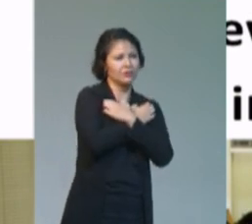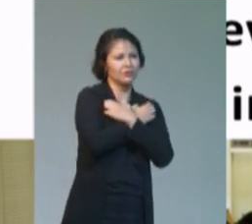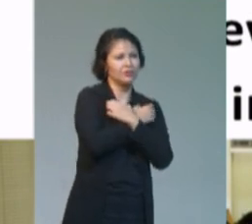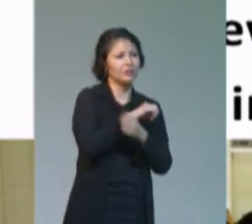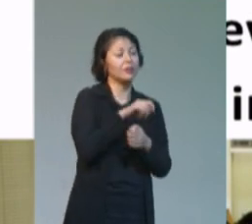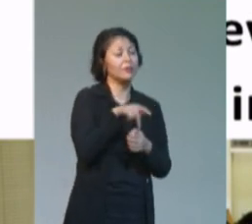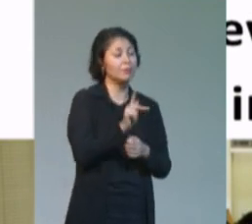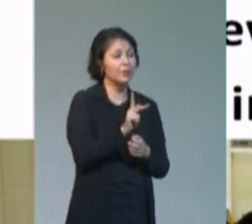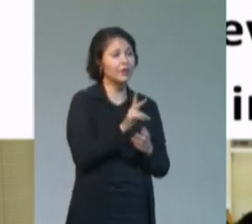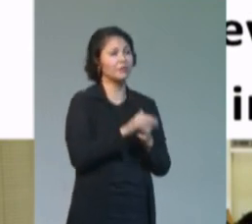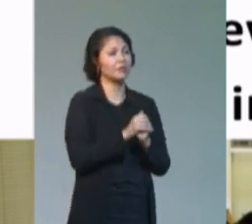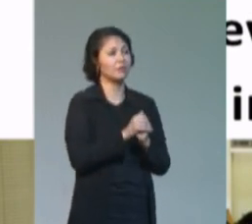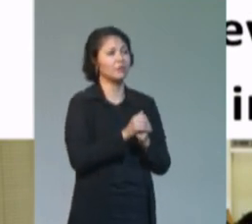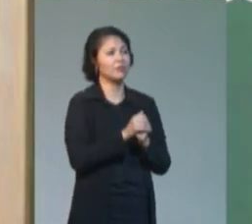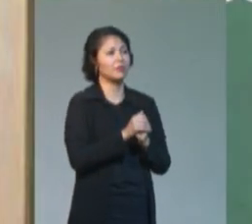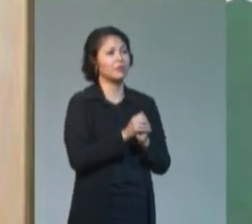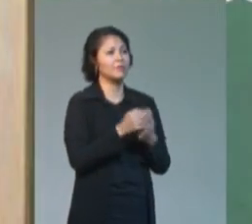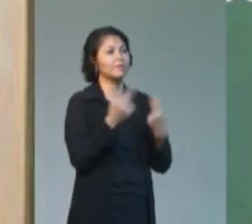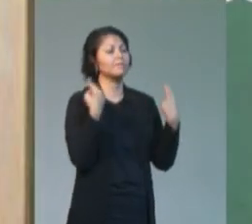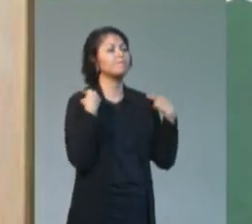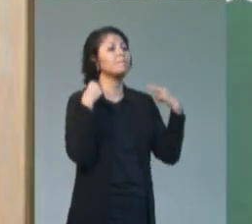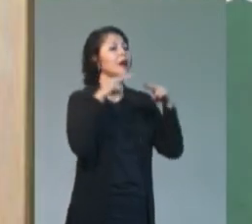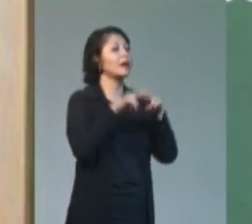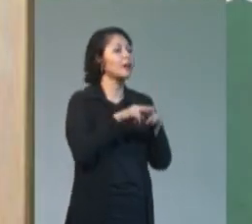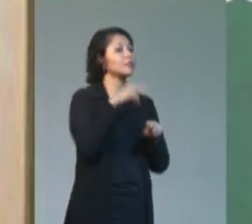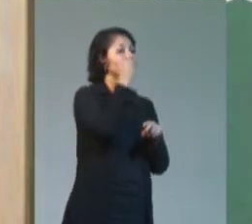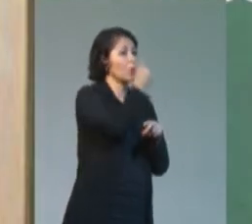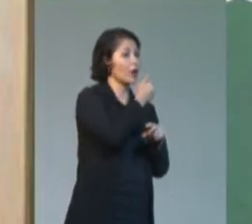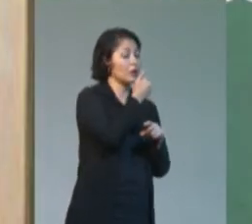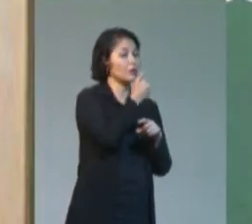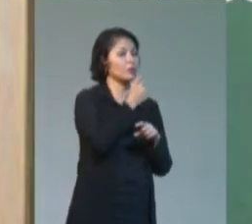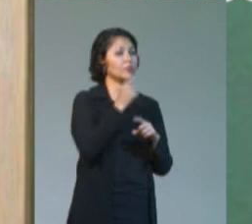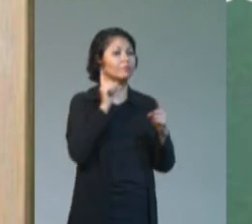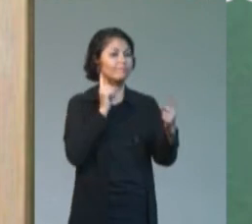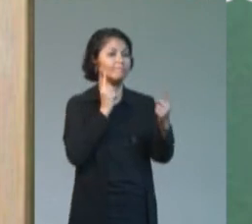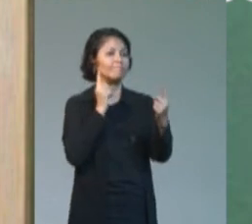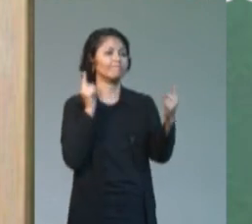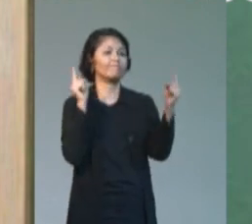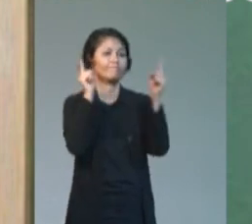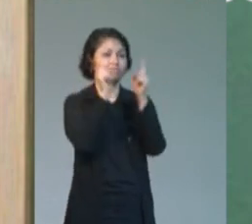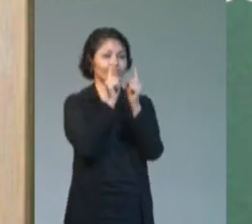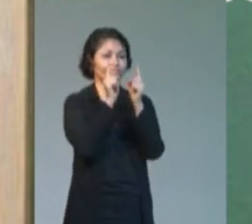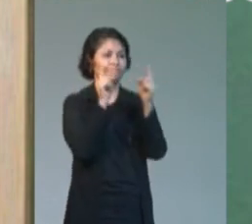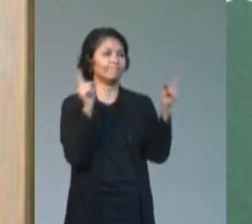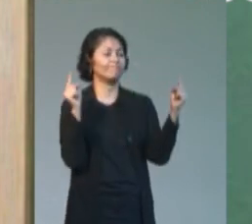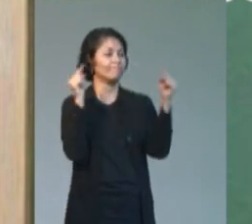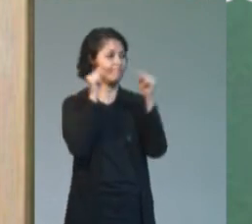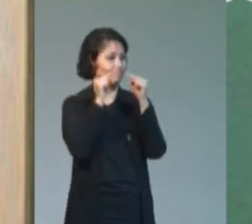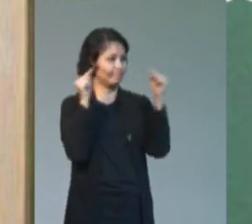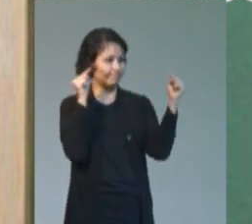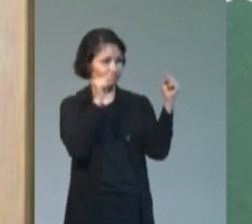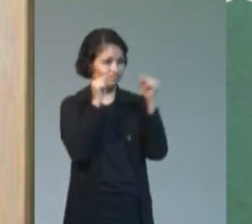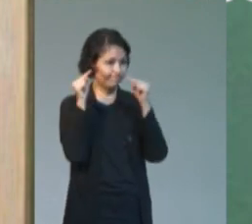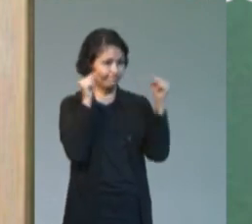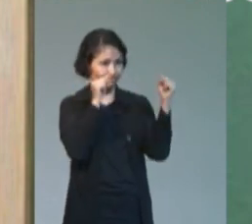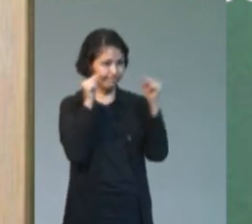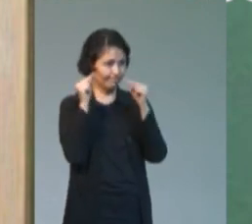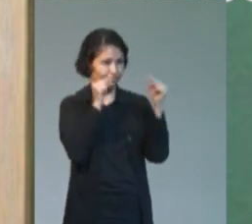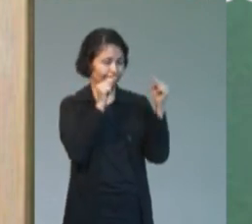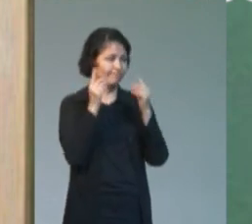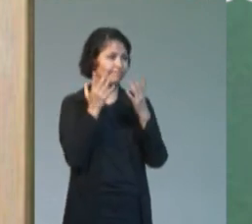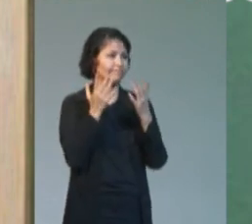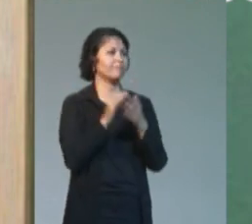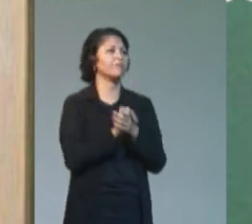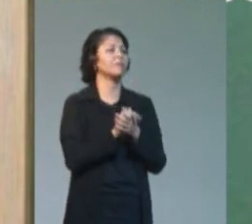la interacción entre profesor y alumno y la interacción entre los alumnos y alumnos y esa es una de las claves que desde mi punto de vista